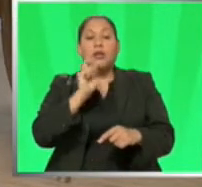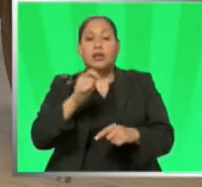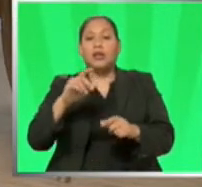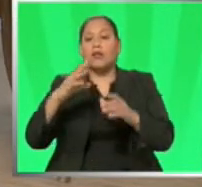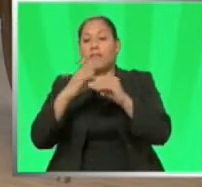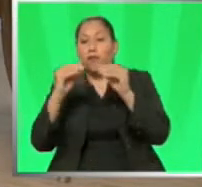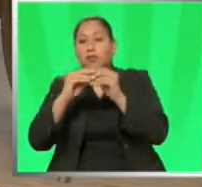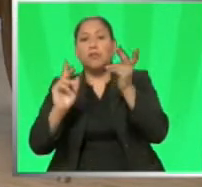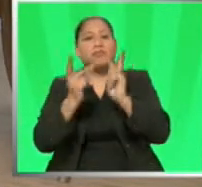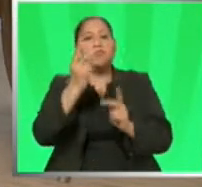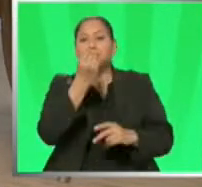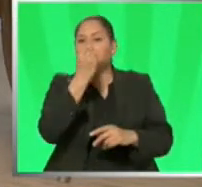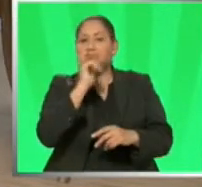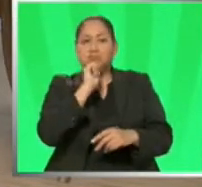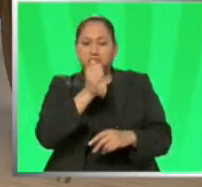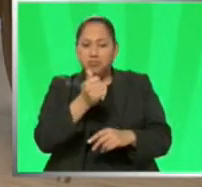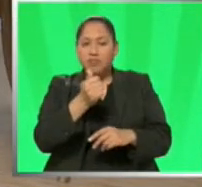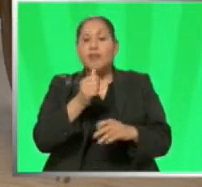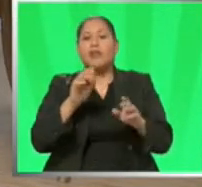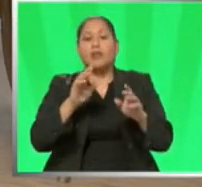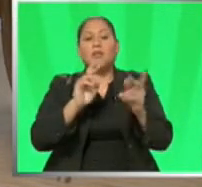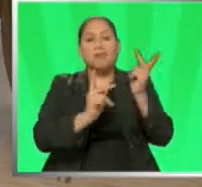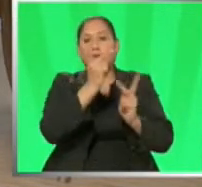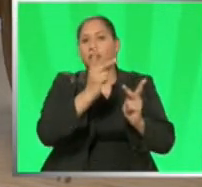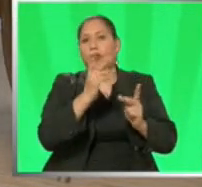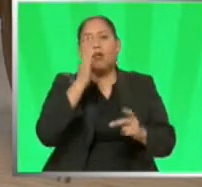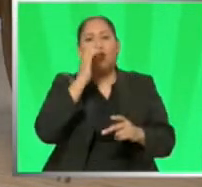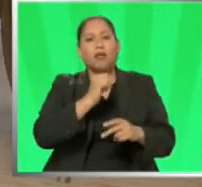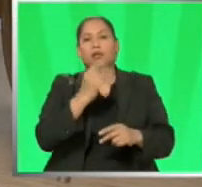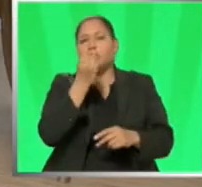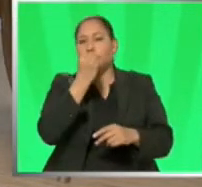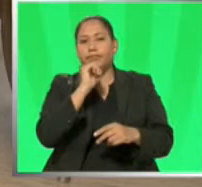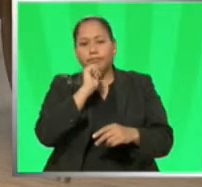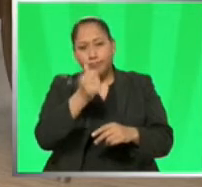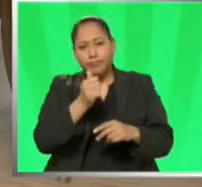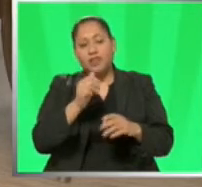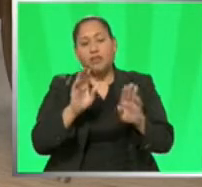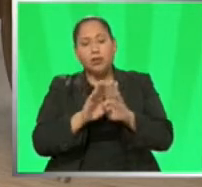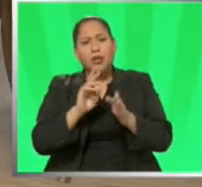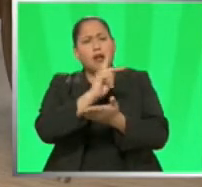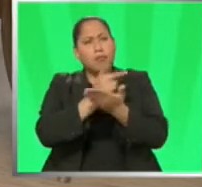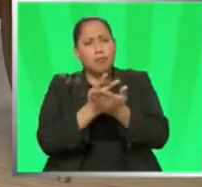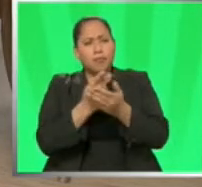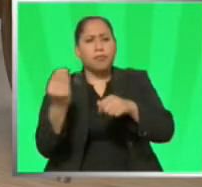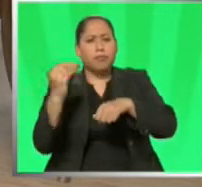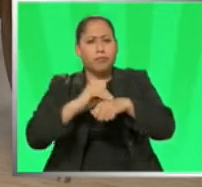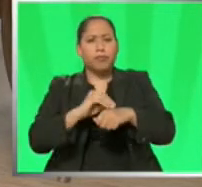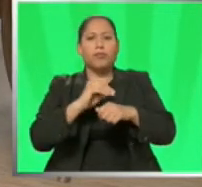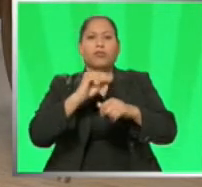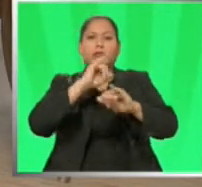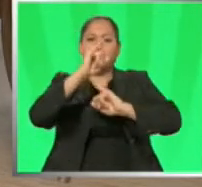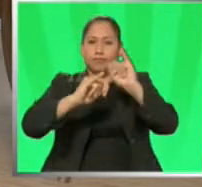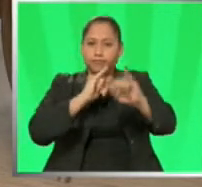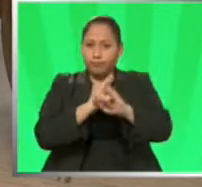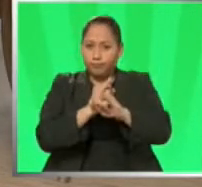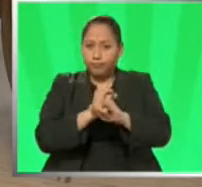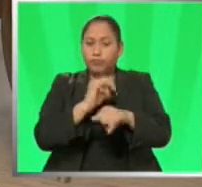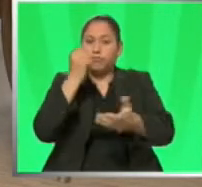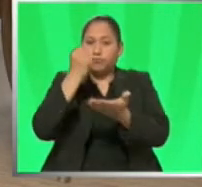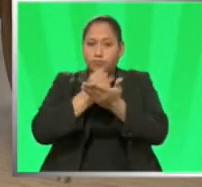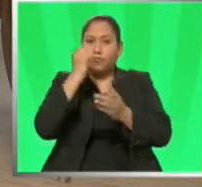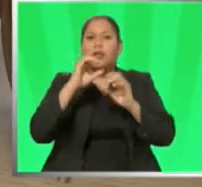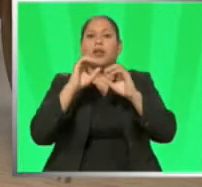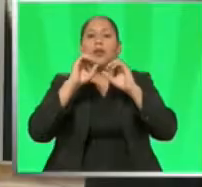son frutas y verduras, específicamente verduras. Entonces adoptan un programa a nivel internacional que está avalado